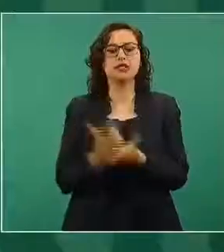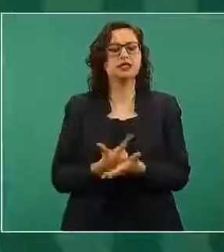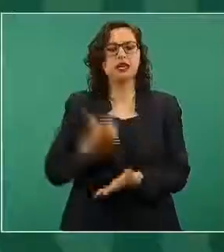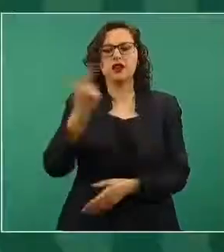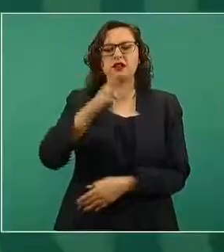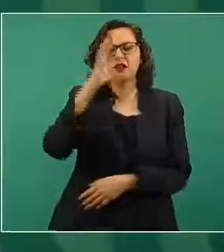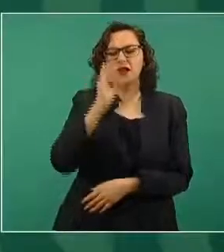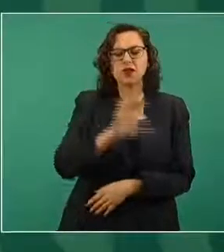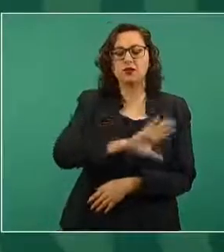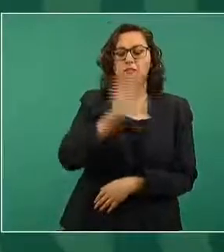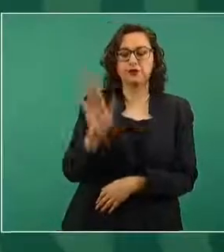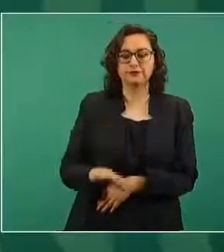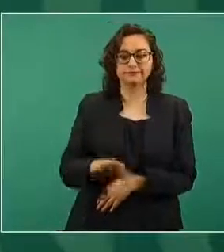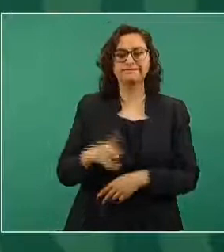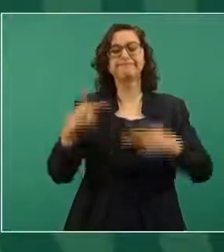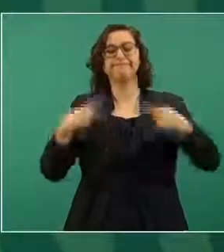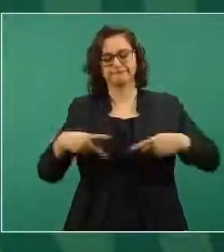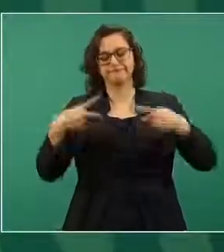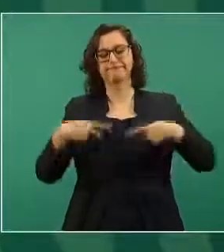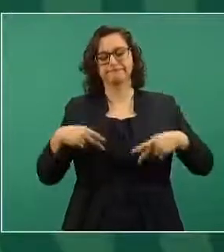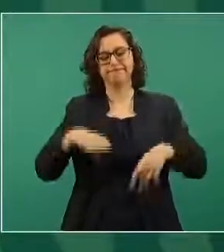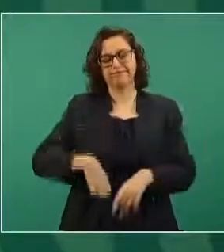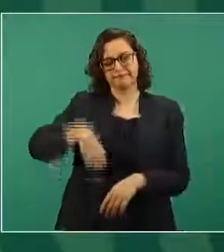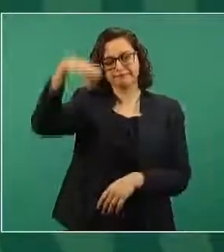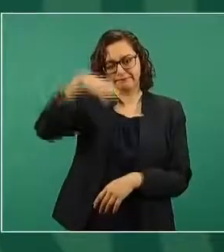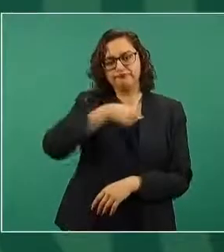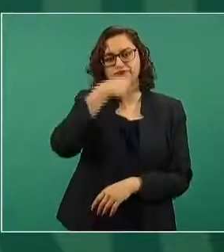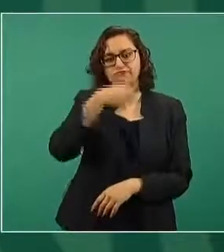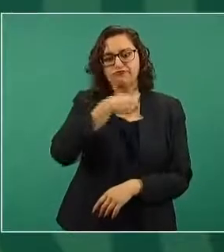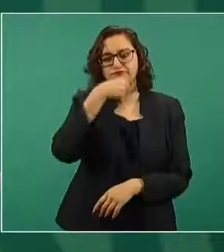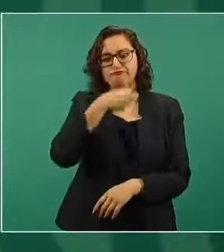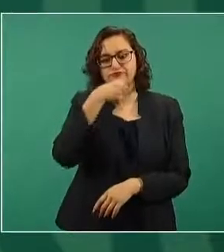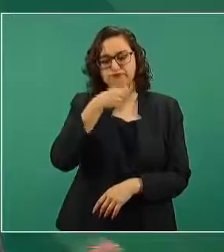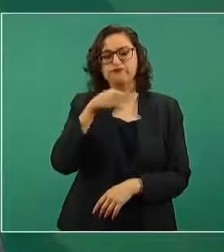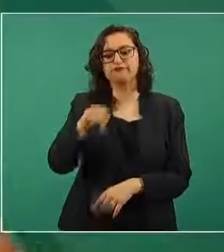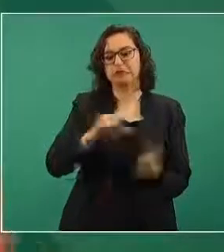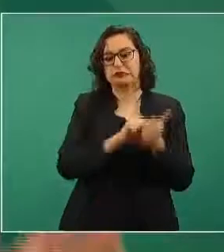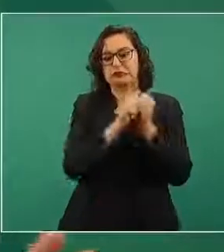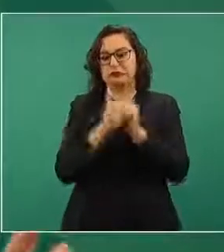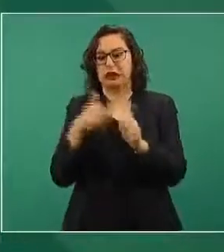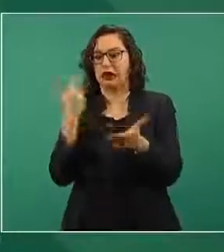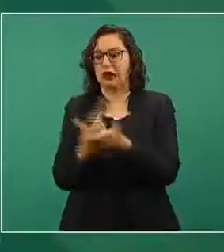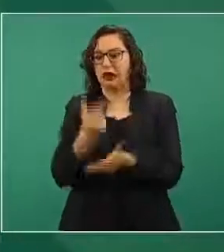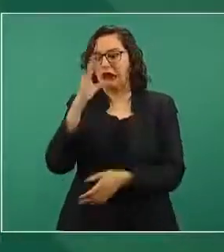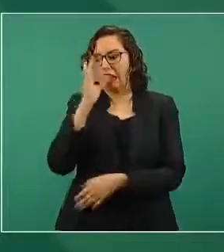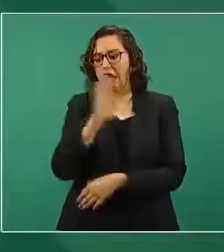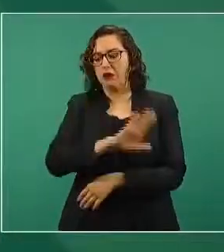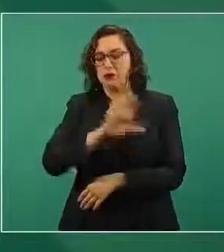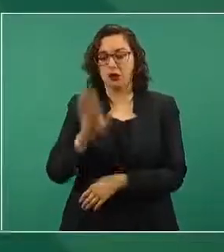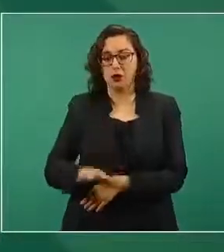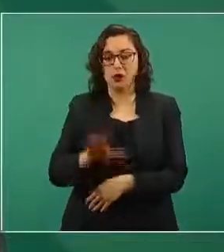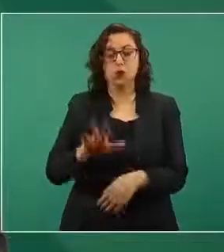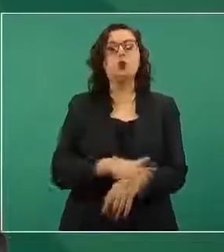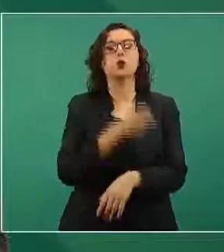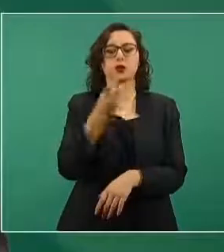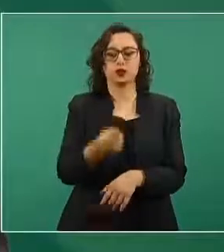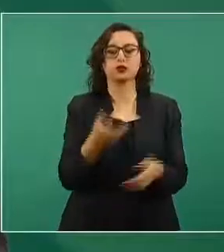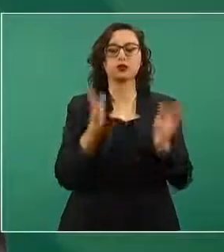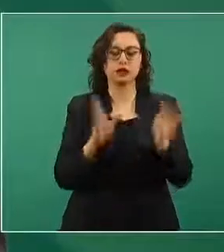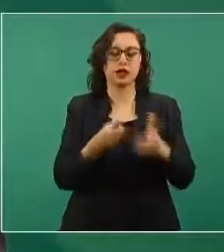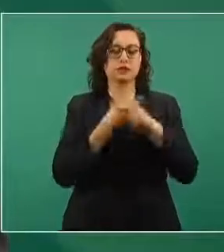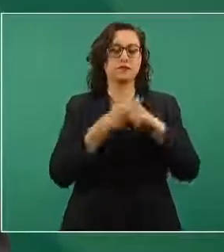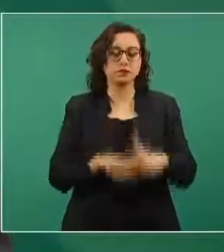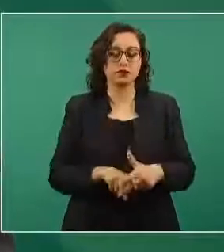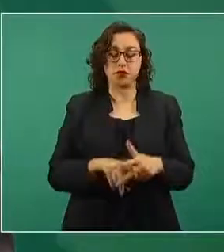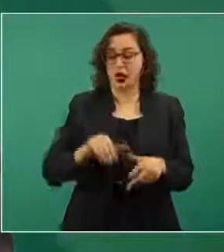a tener complicaciones y lamentables defunciones por COVID. Este es lo que ha ocurrido y ahora, como señalaba el